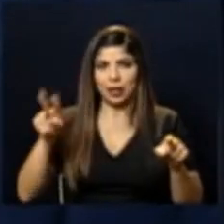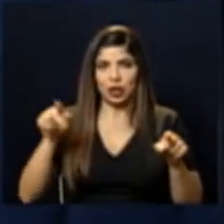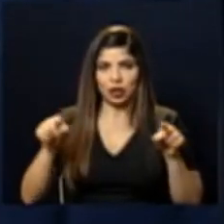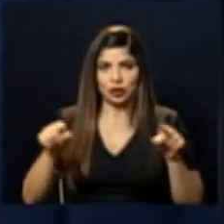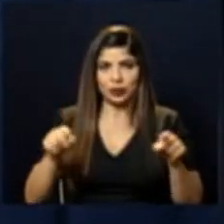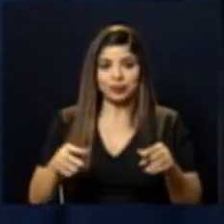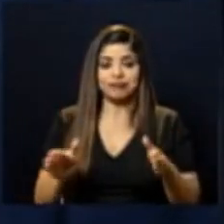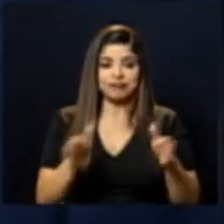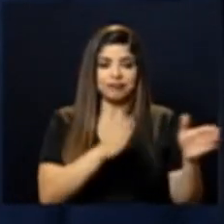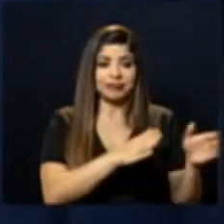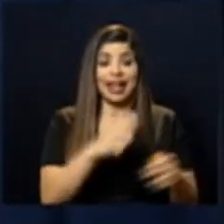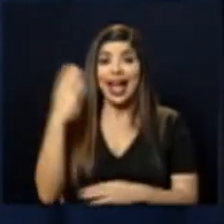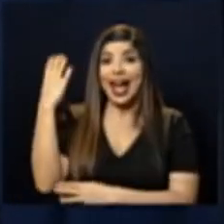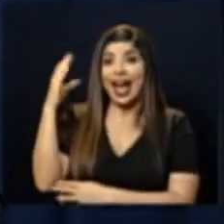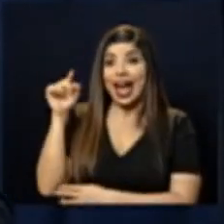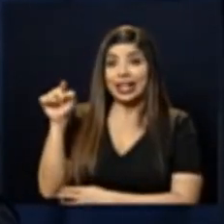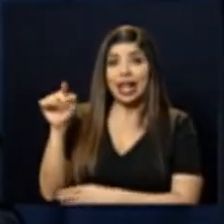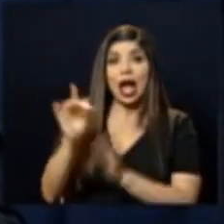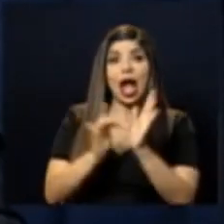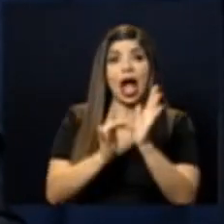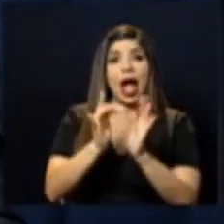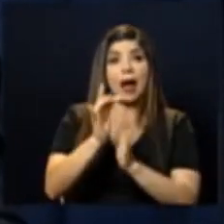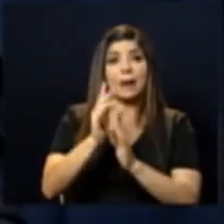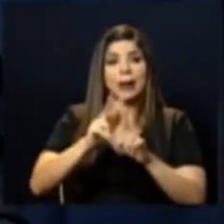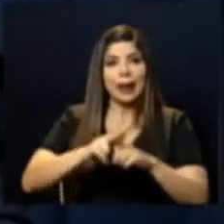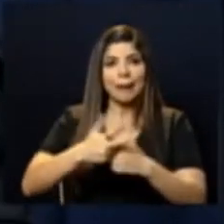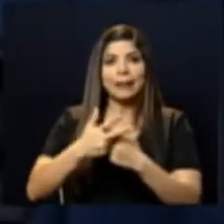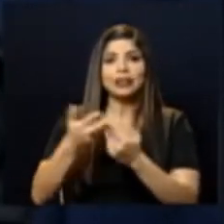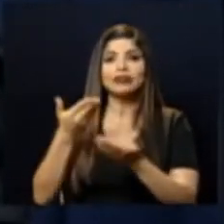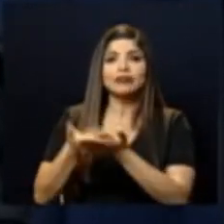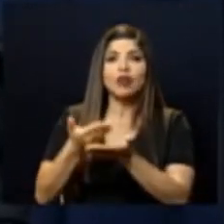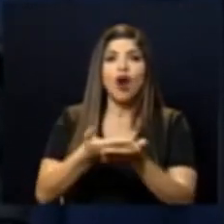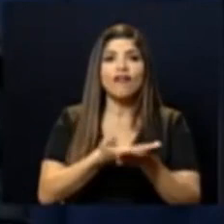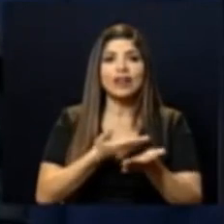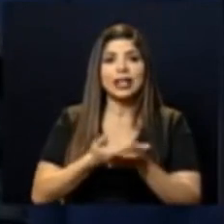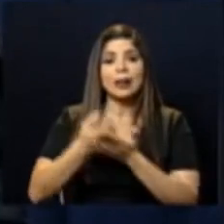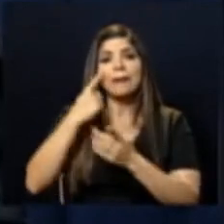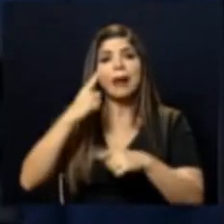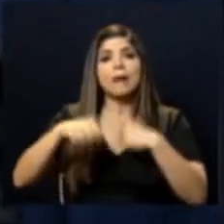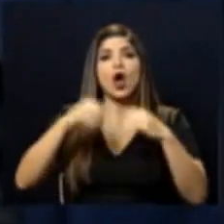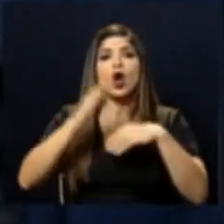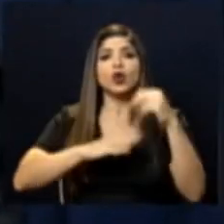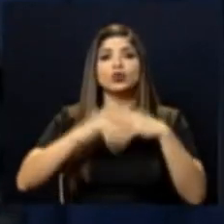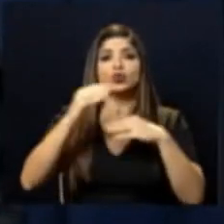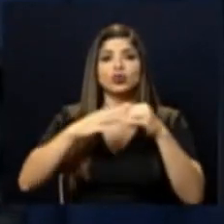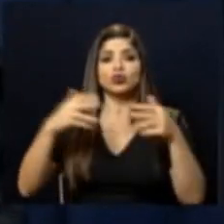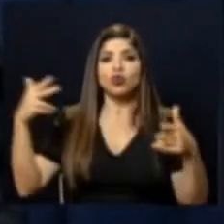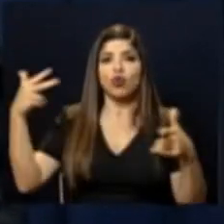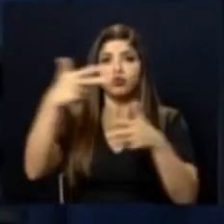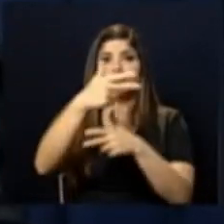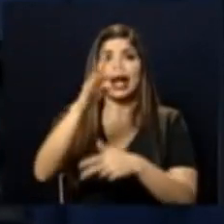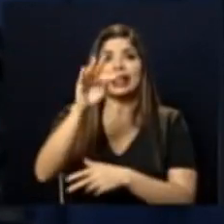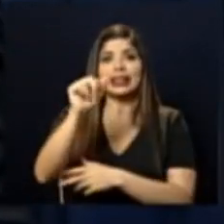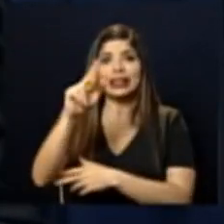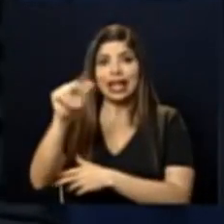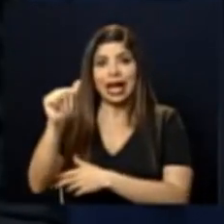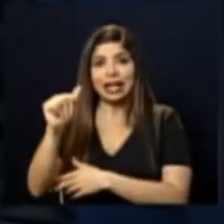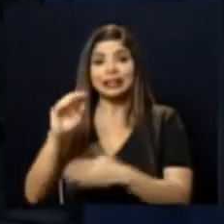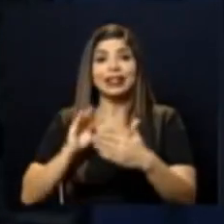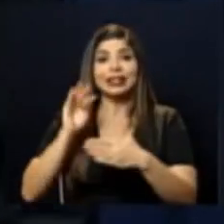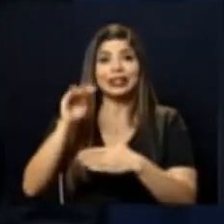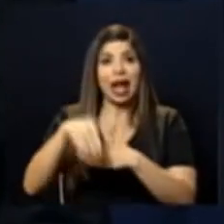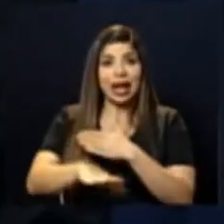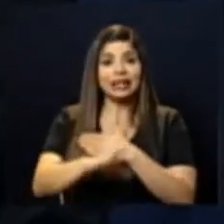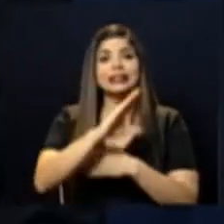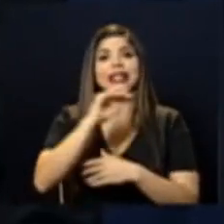En Cartago, en abril se abrió la recepción de ofertas para construir pasos elevados en Taras y La Lima, y